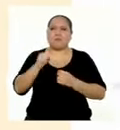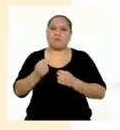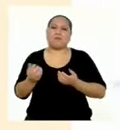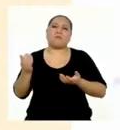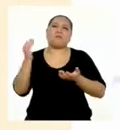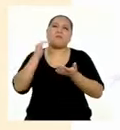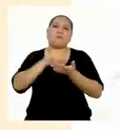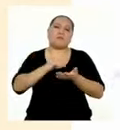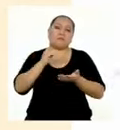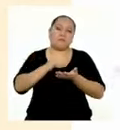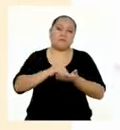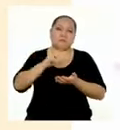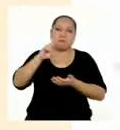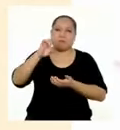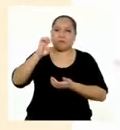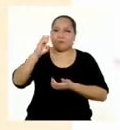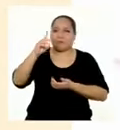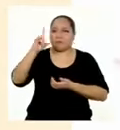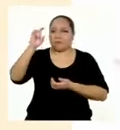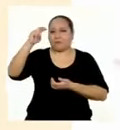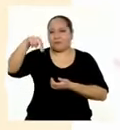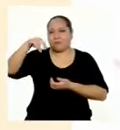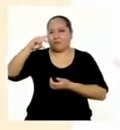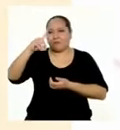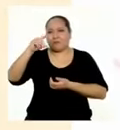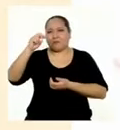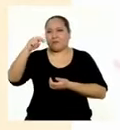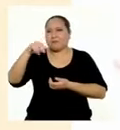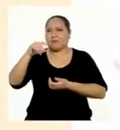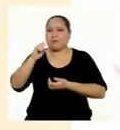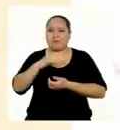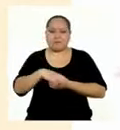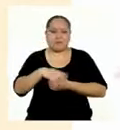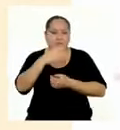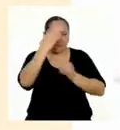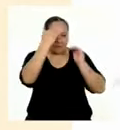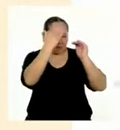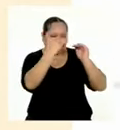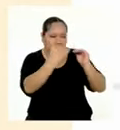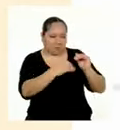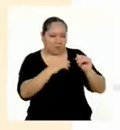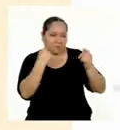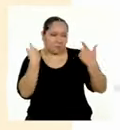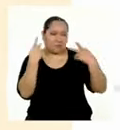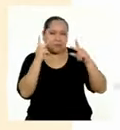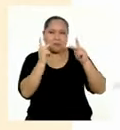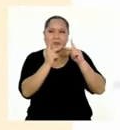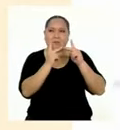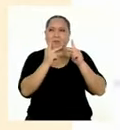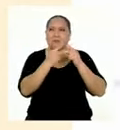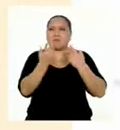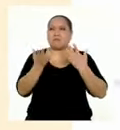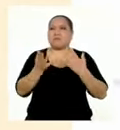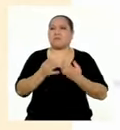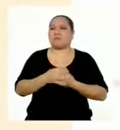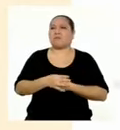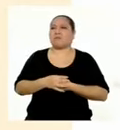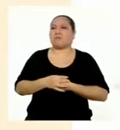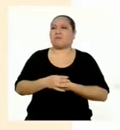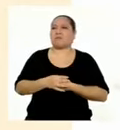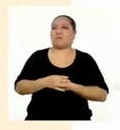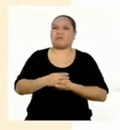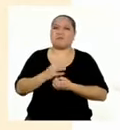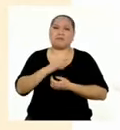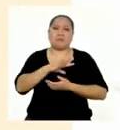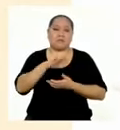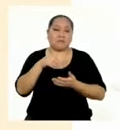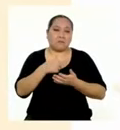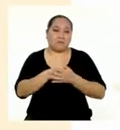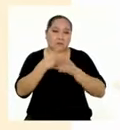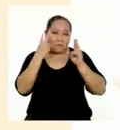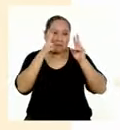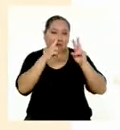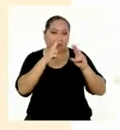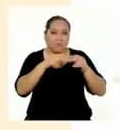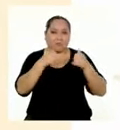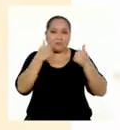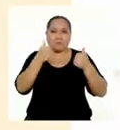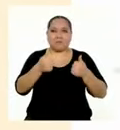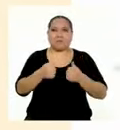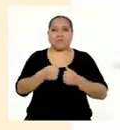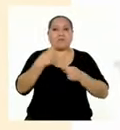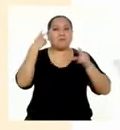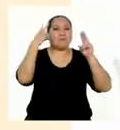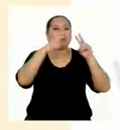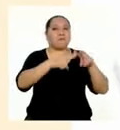siendo redundante. Después de eso, creo que el resto del acuerdo está correctamente escrito. Todo se ve correcto.